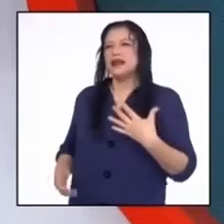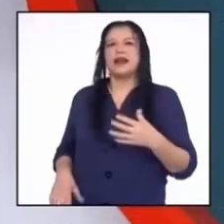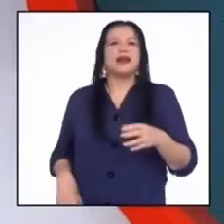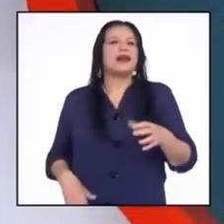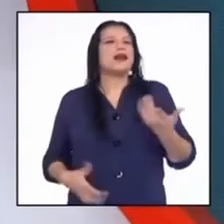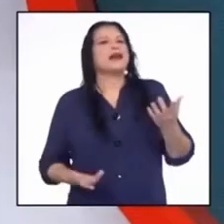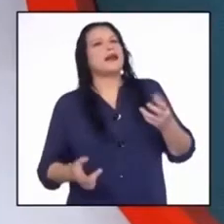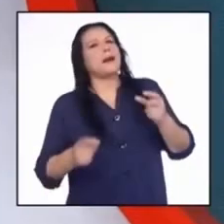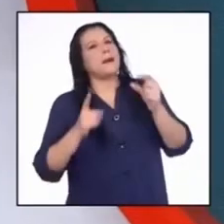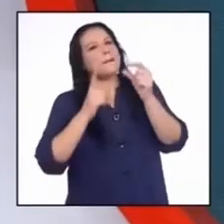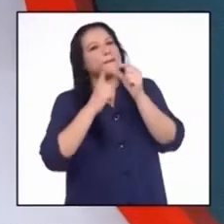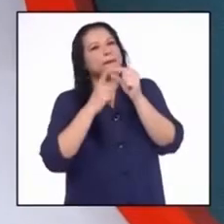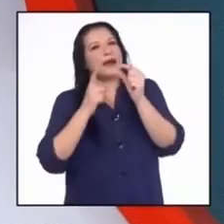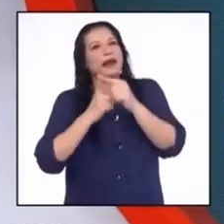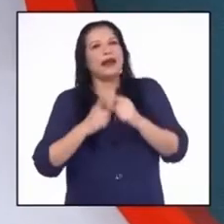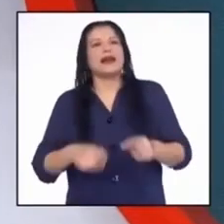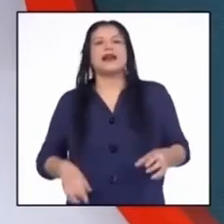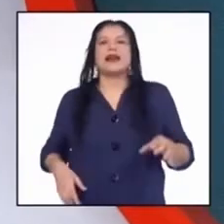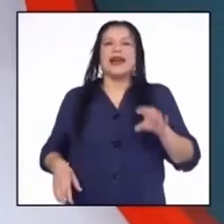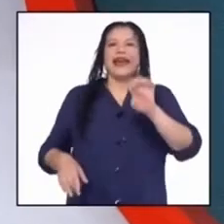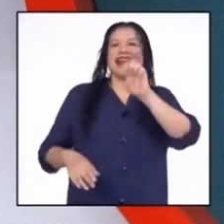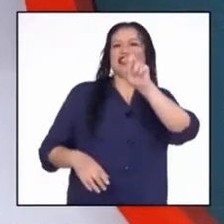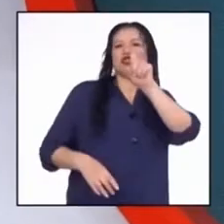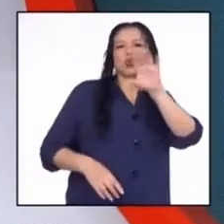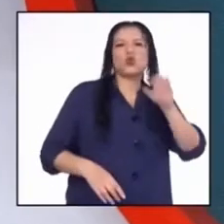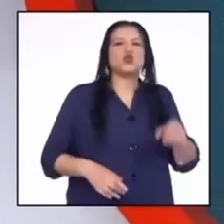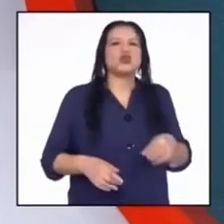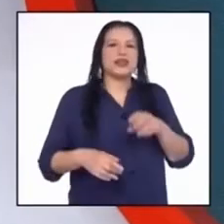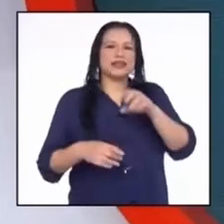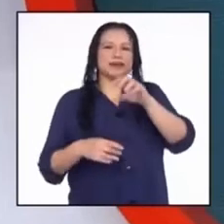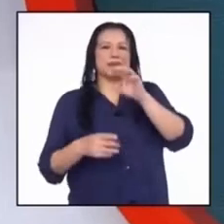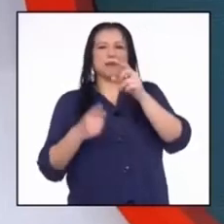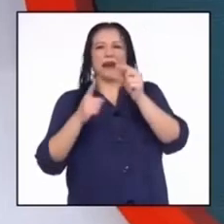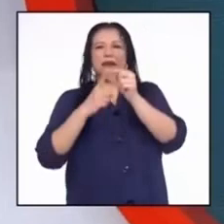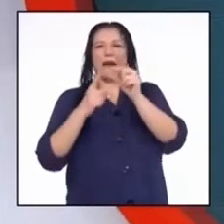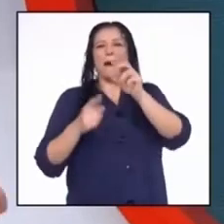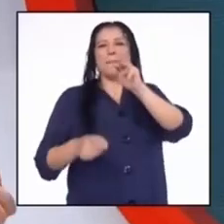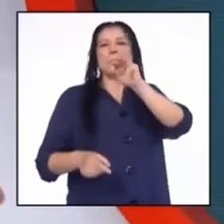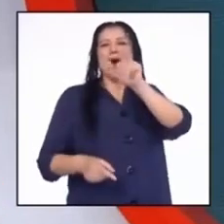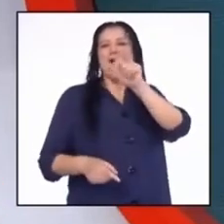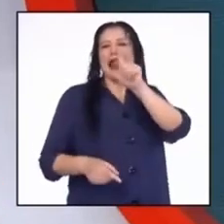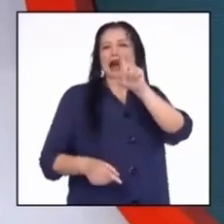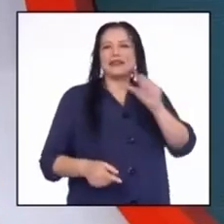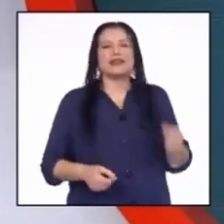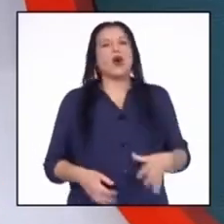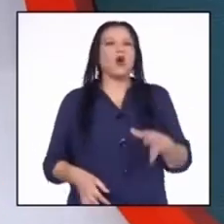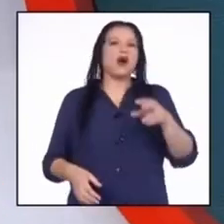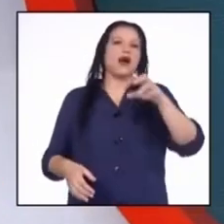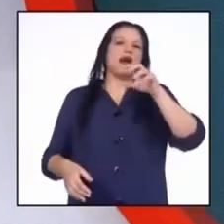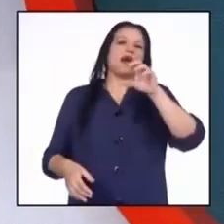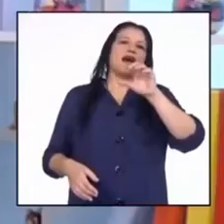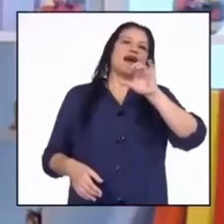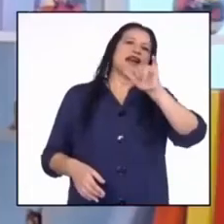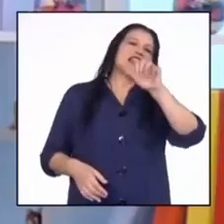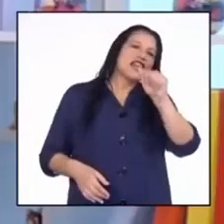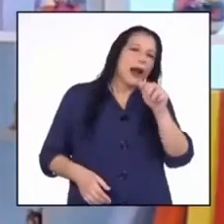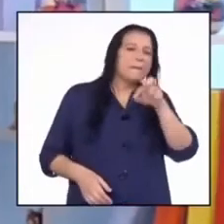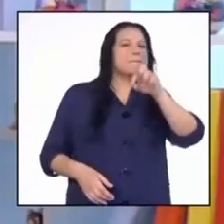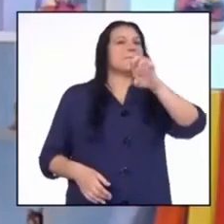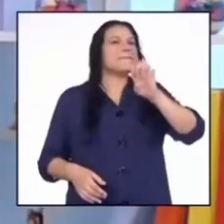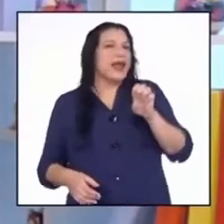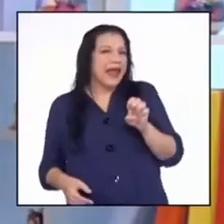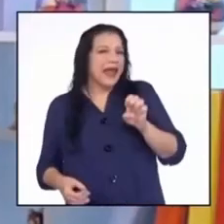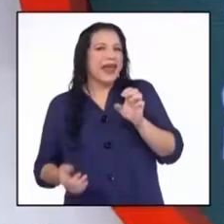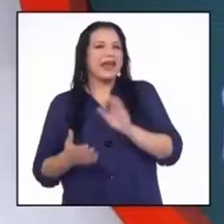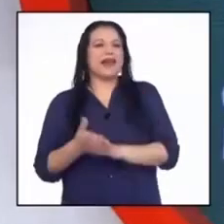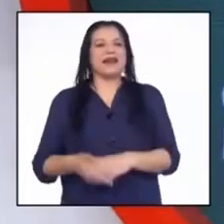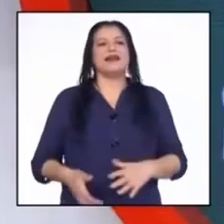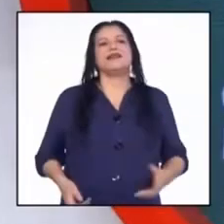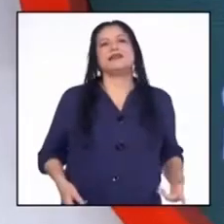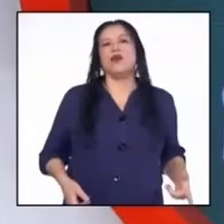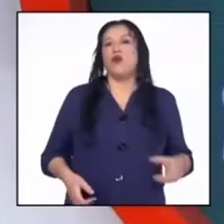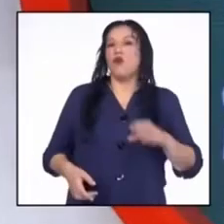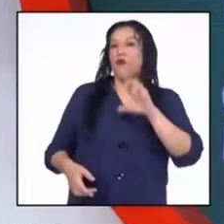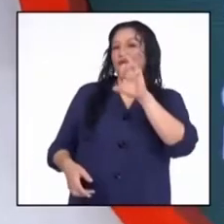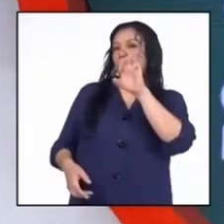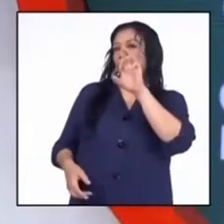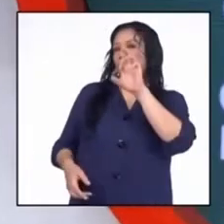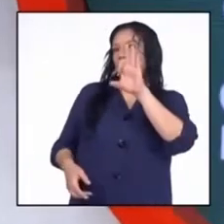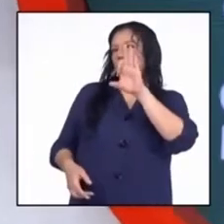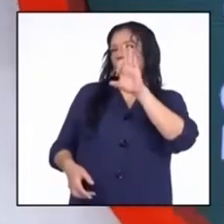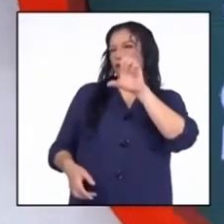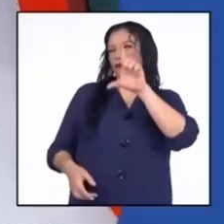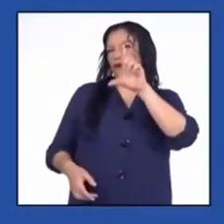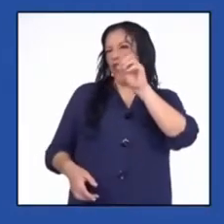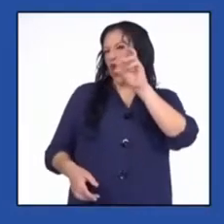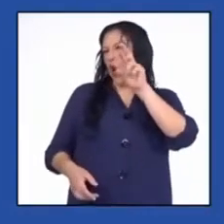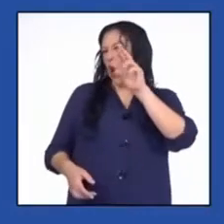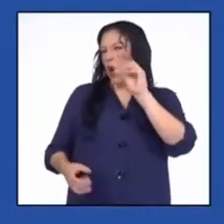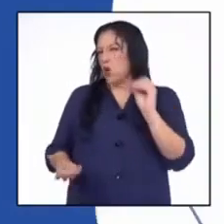excusas malazas y floro no es lo más adecuado, así como el yape del final del último párrafo. Pero ¿por qué has señalado